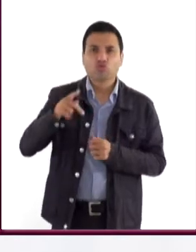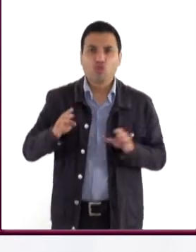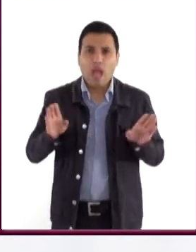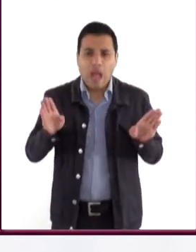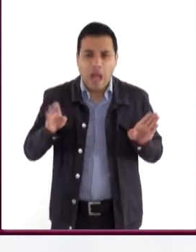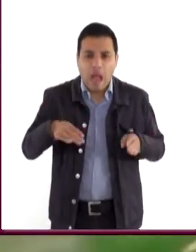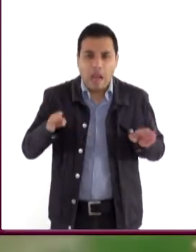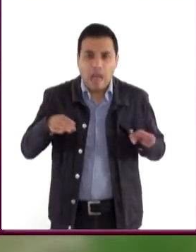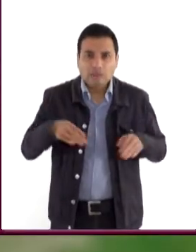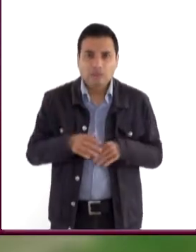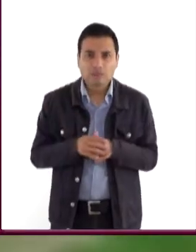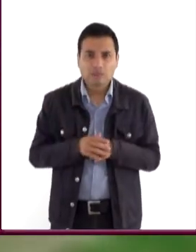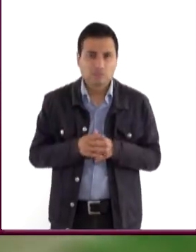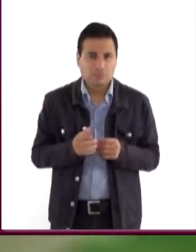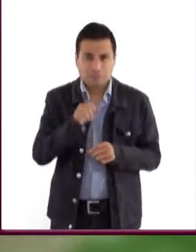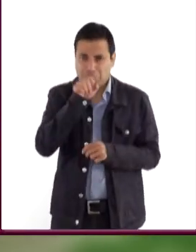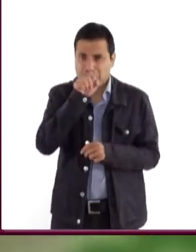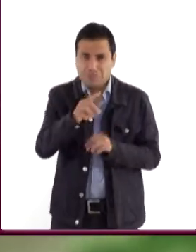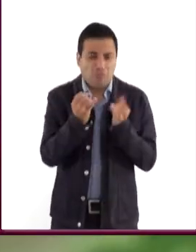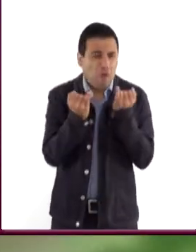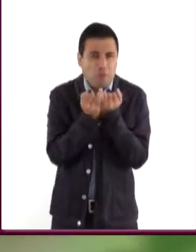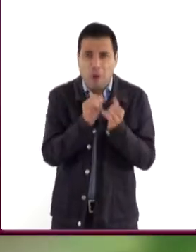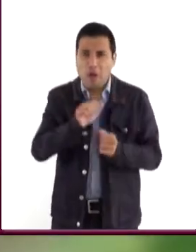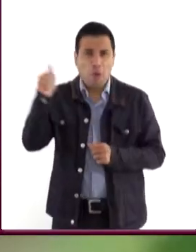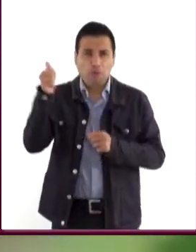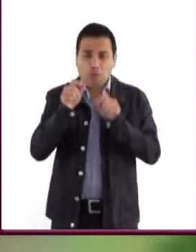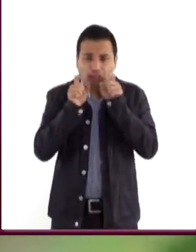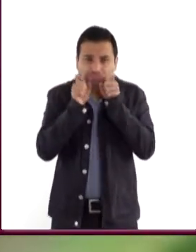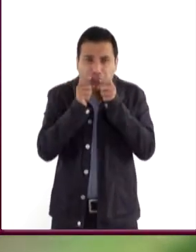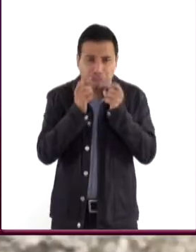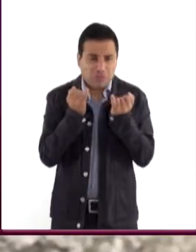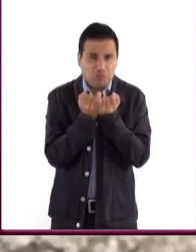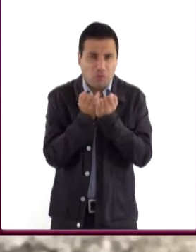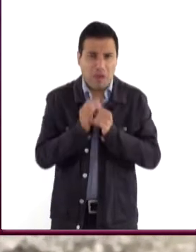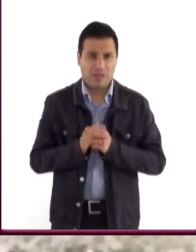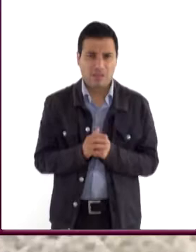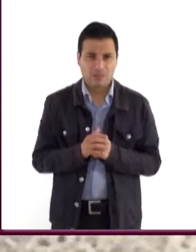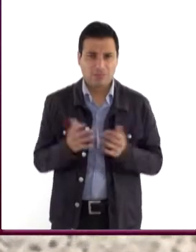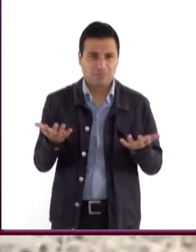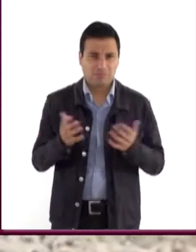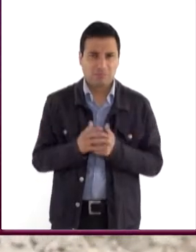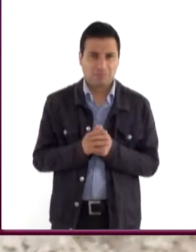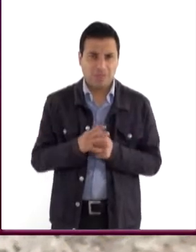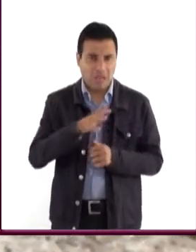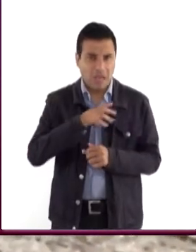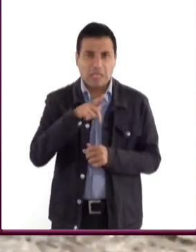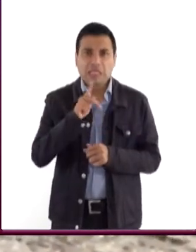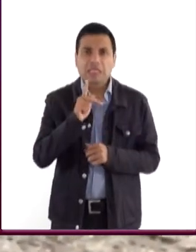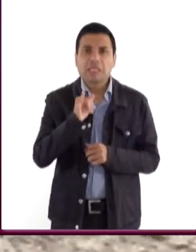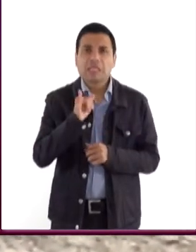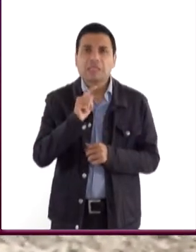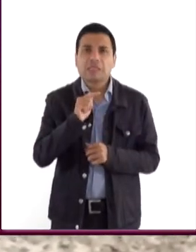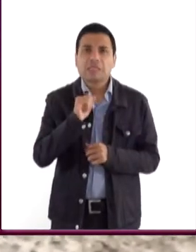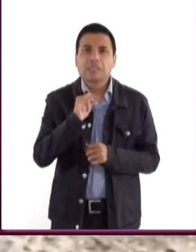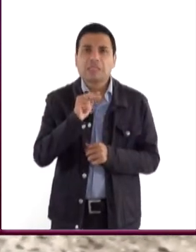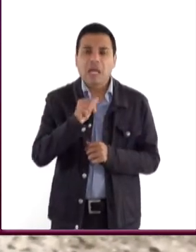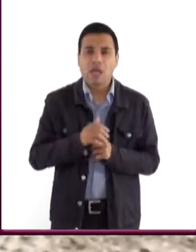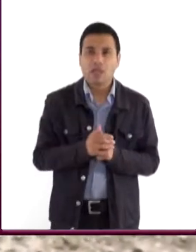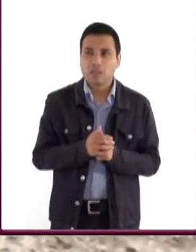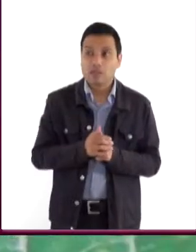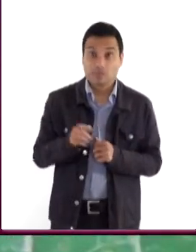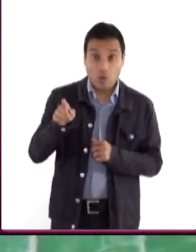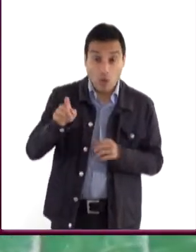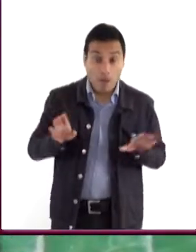o élitros es el mismo que el del resto de los escarabajos, la quitina, sino que al ser un escarabajo que no